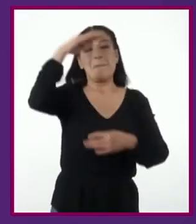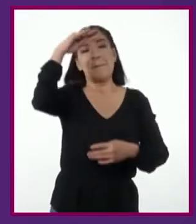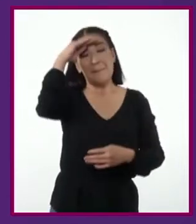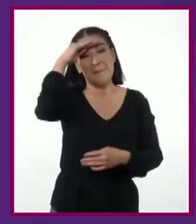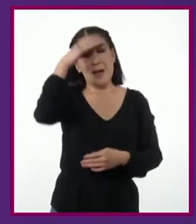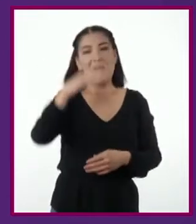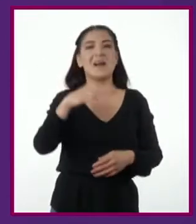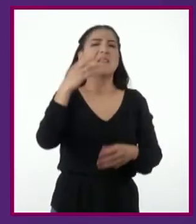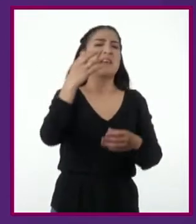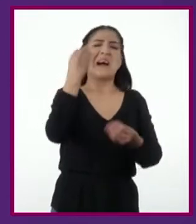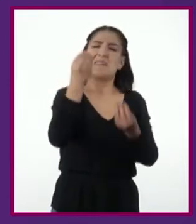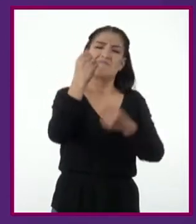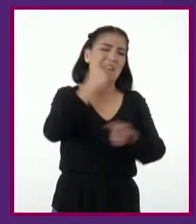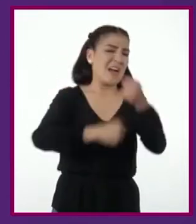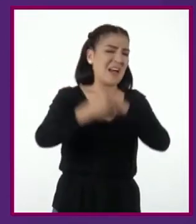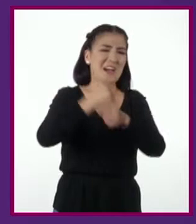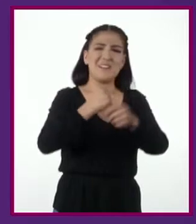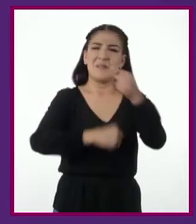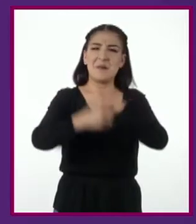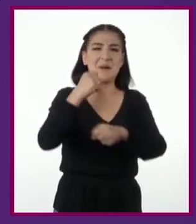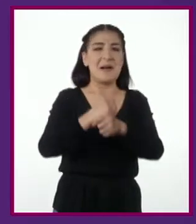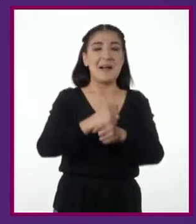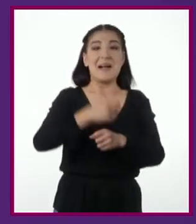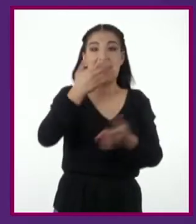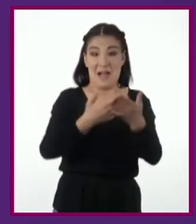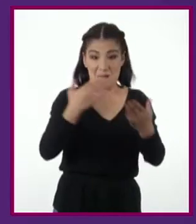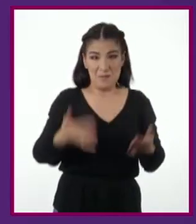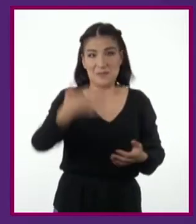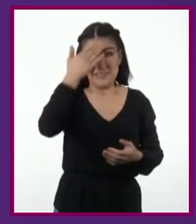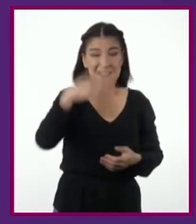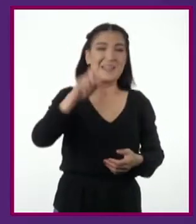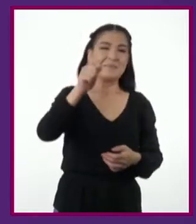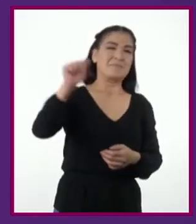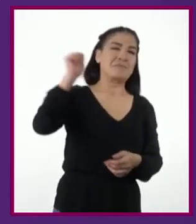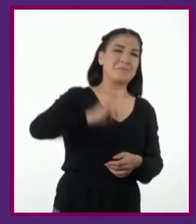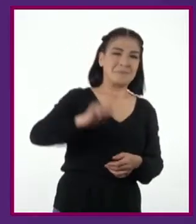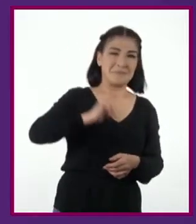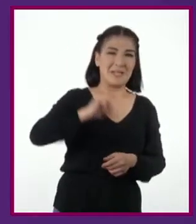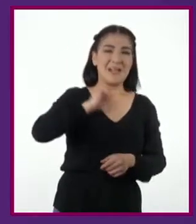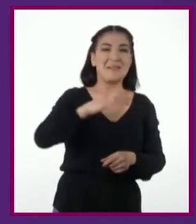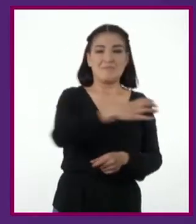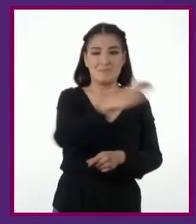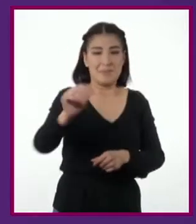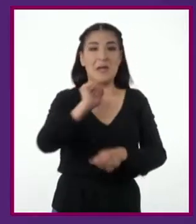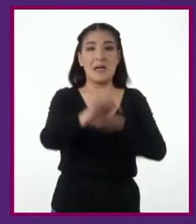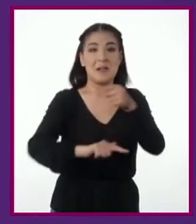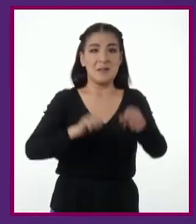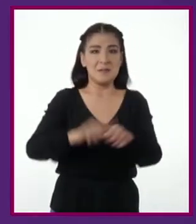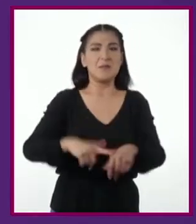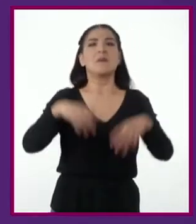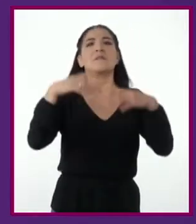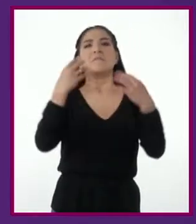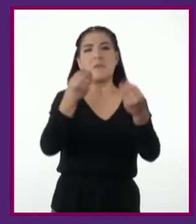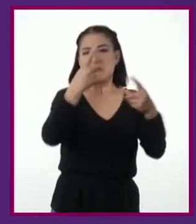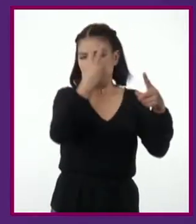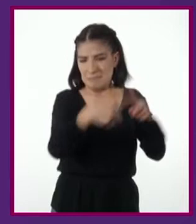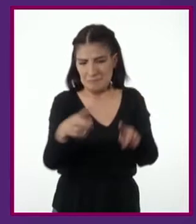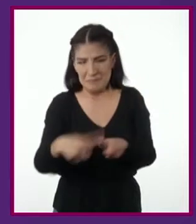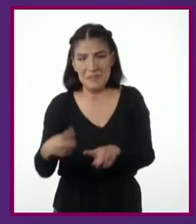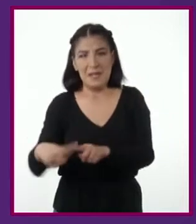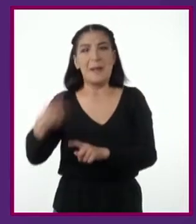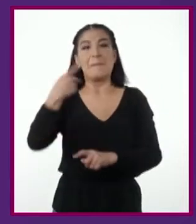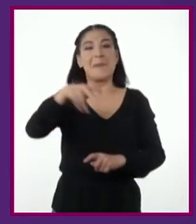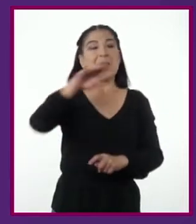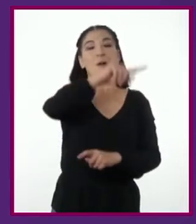por mucho tiempo, hoy sabemos que la agricultura de Mesoamérica fue variada y muy alejada de aquella